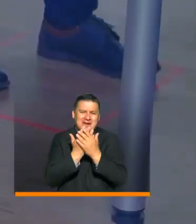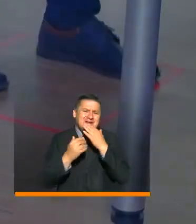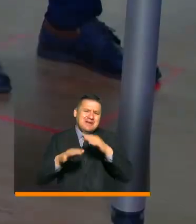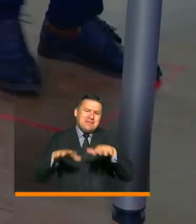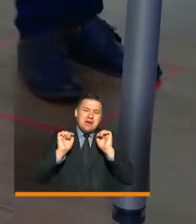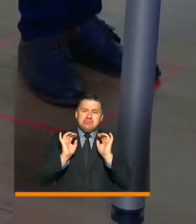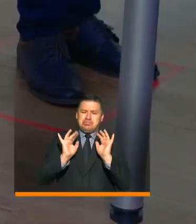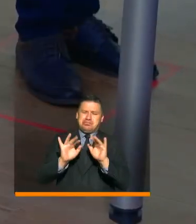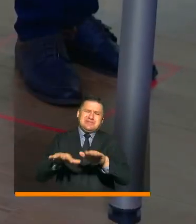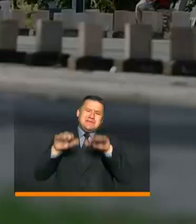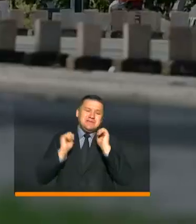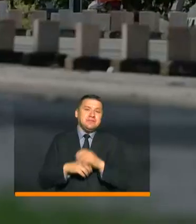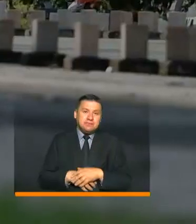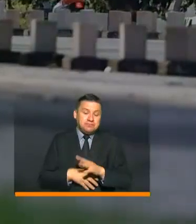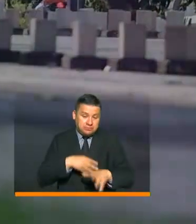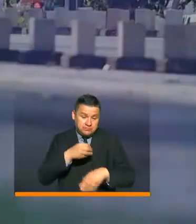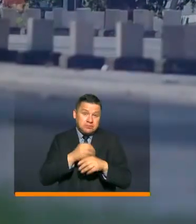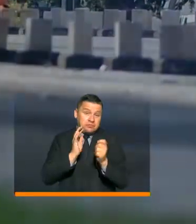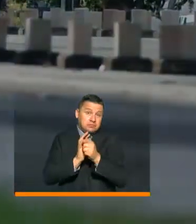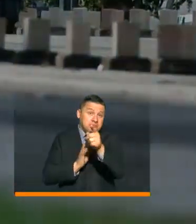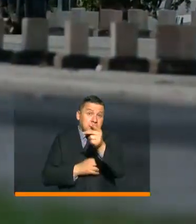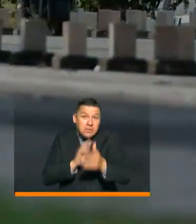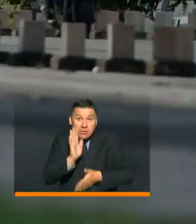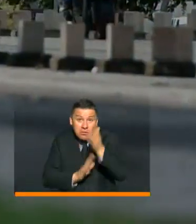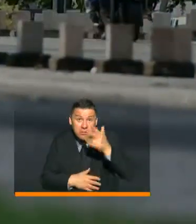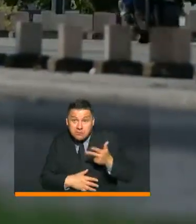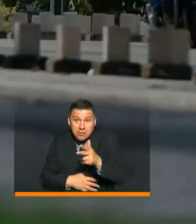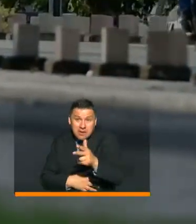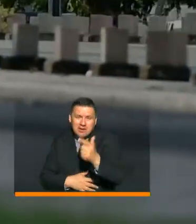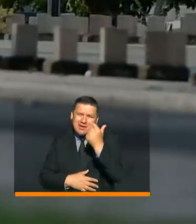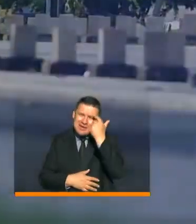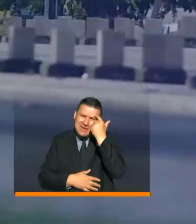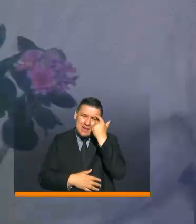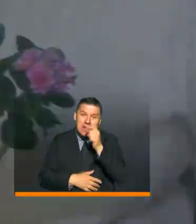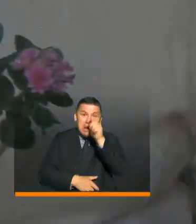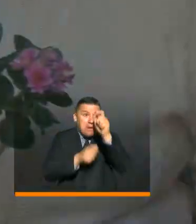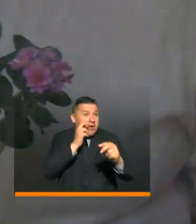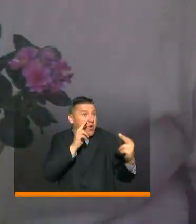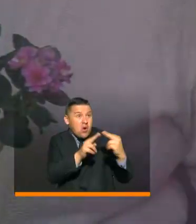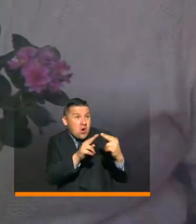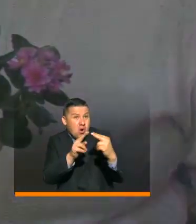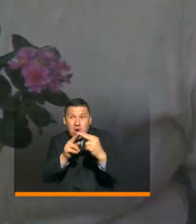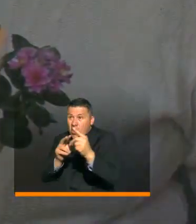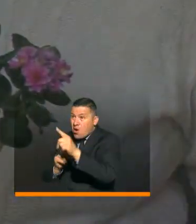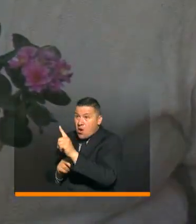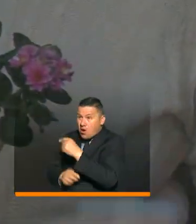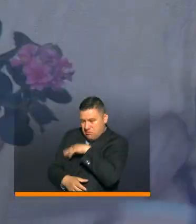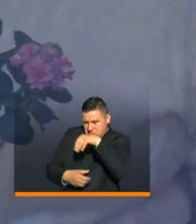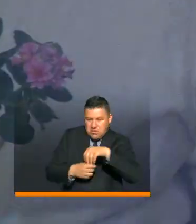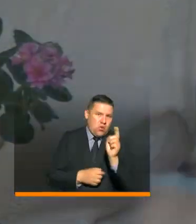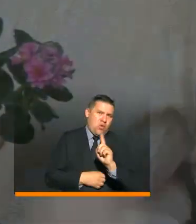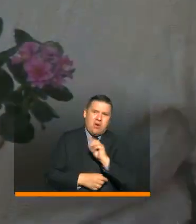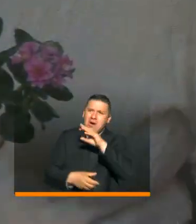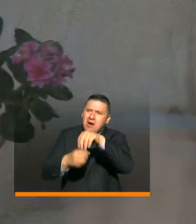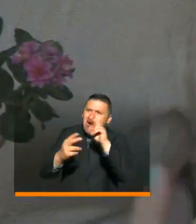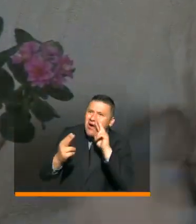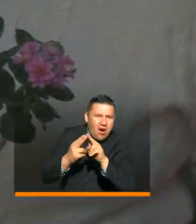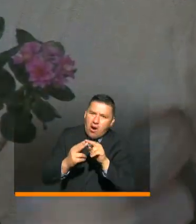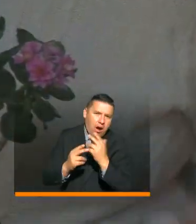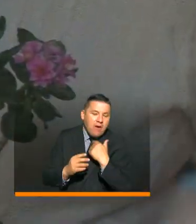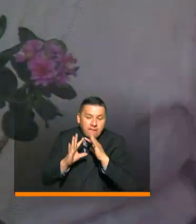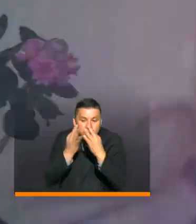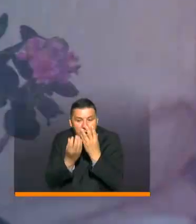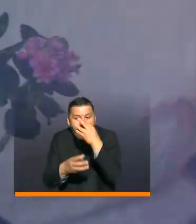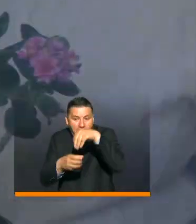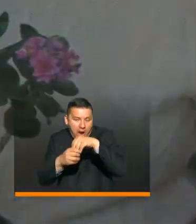evitar aglomeraciones. Además, si va a viajar, evite pernoctar con personas con las que no convive, pues esto representa un riesgo de contagio